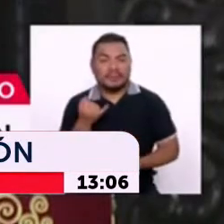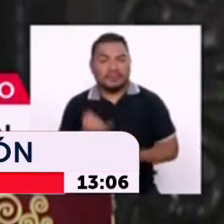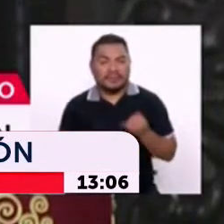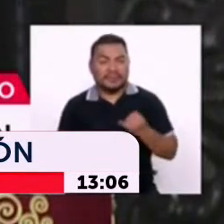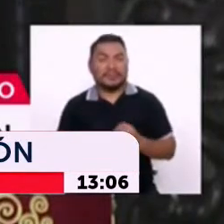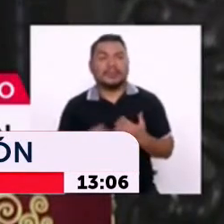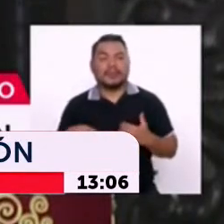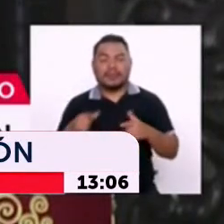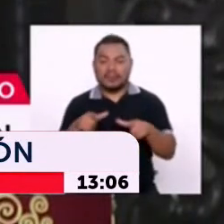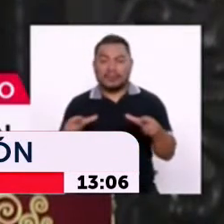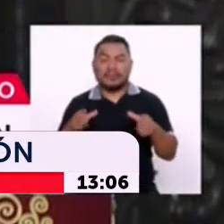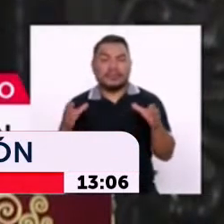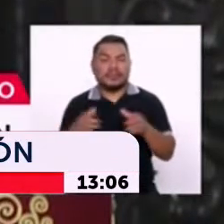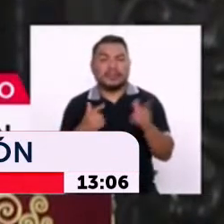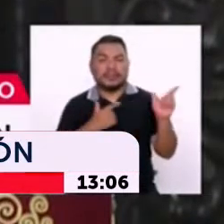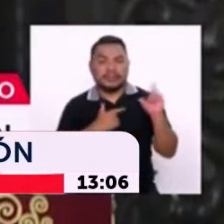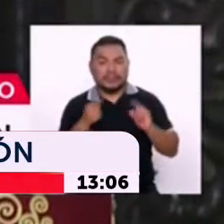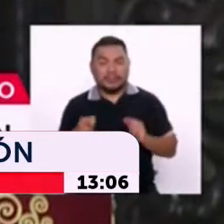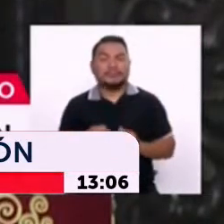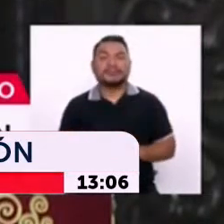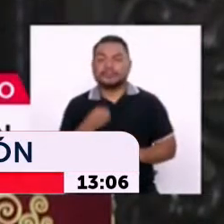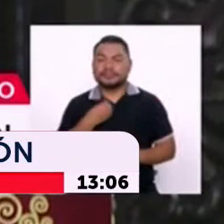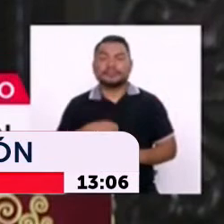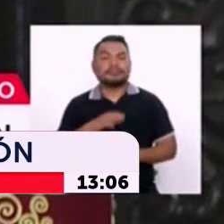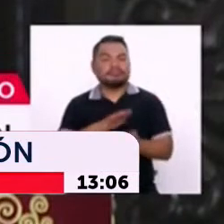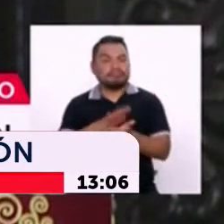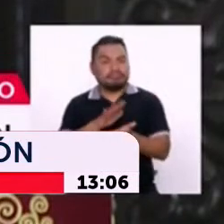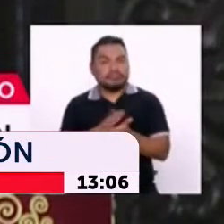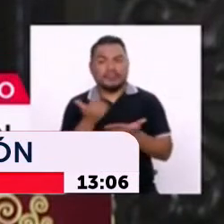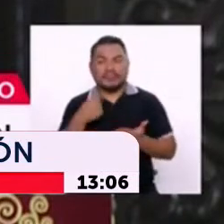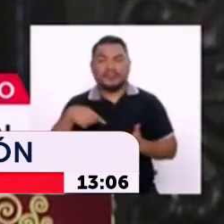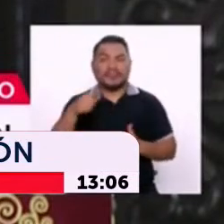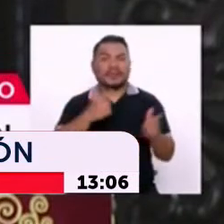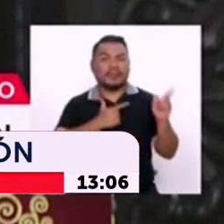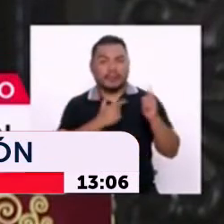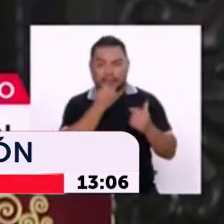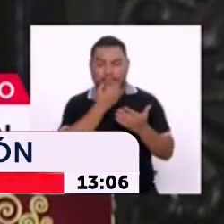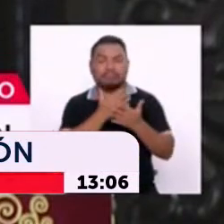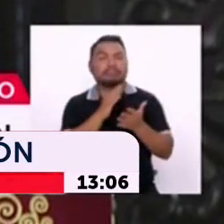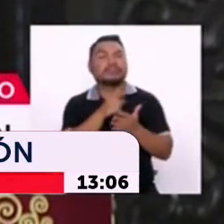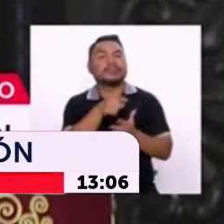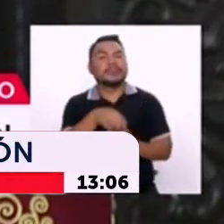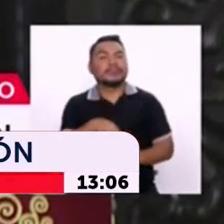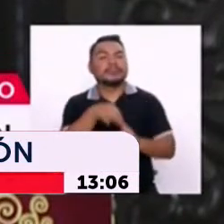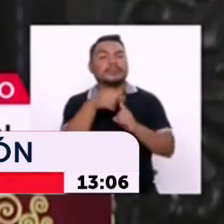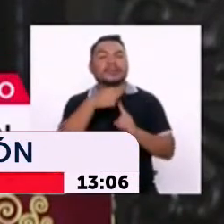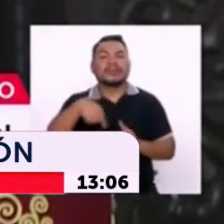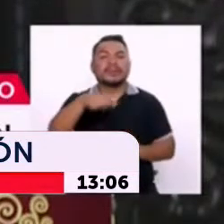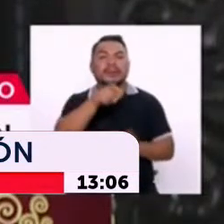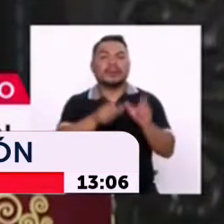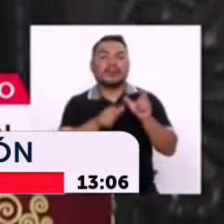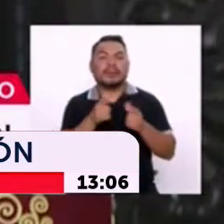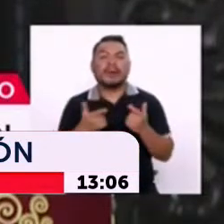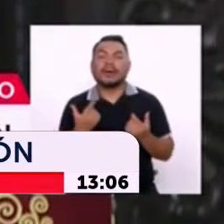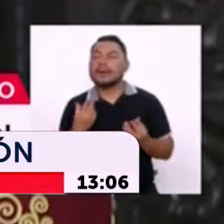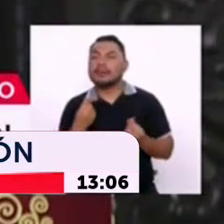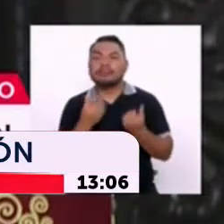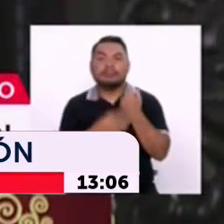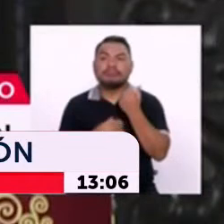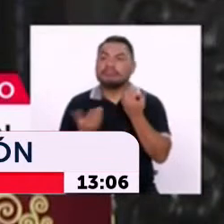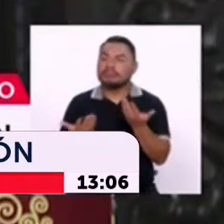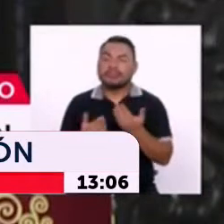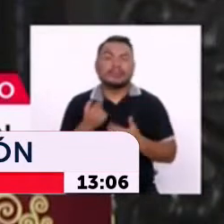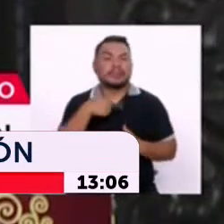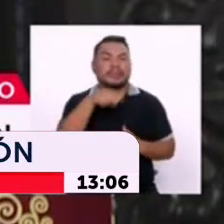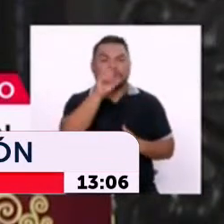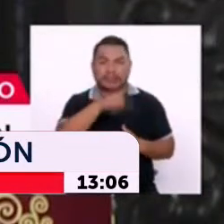Finalmente, para el sector defensa, el bienestar de nuestros militares, especialmente aquellos de menores recursos,